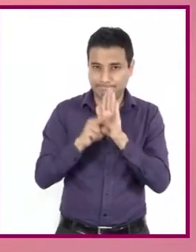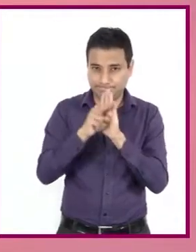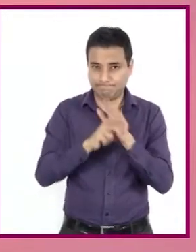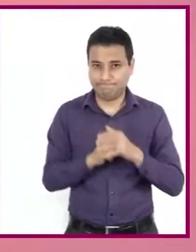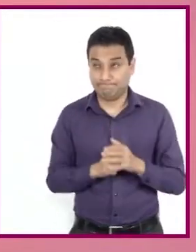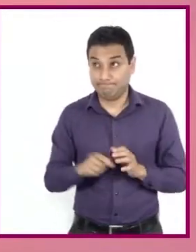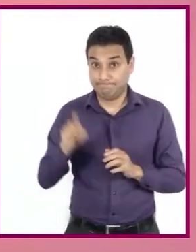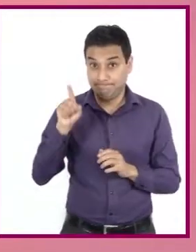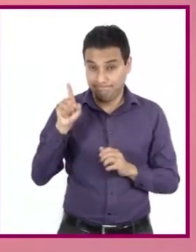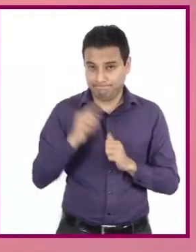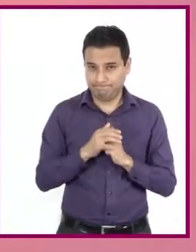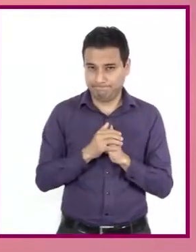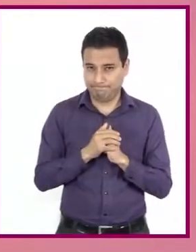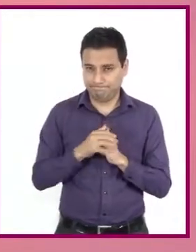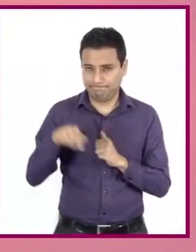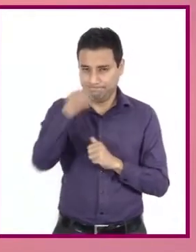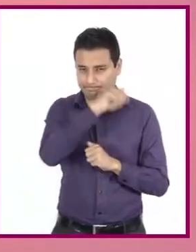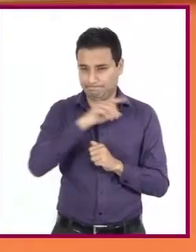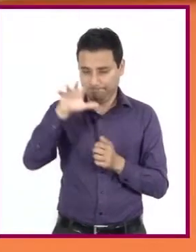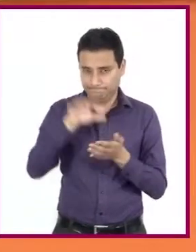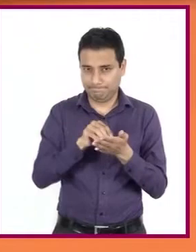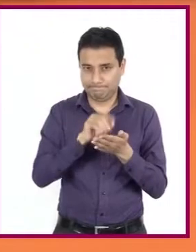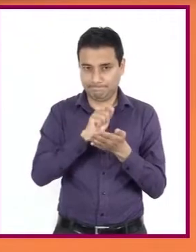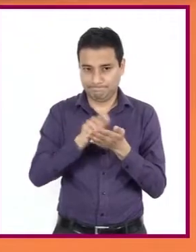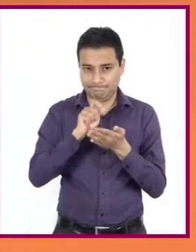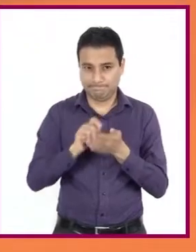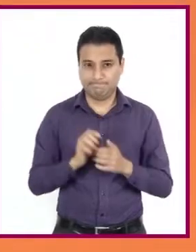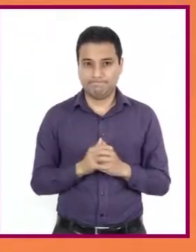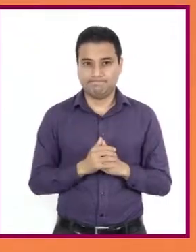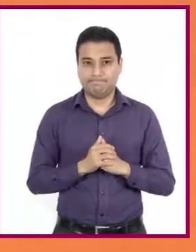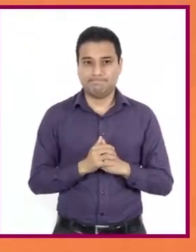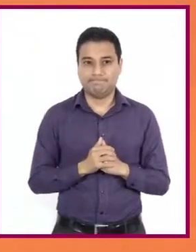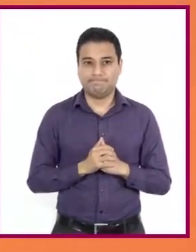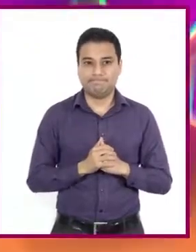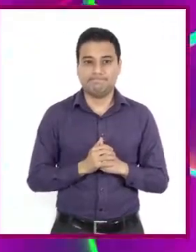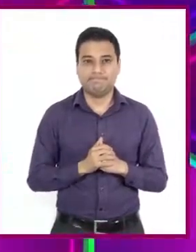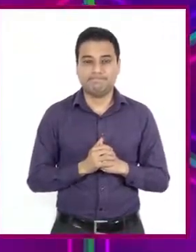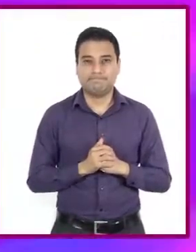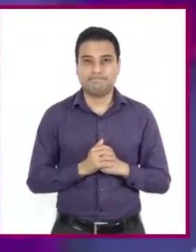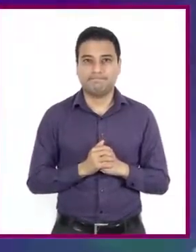y si les es posible, tomen algunas notas. ¡Corre video!